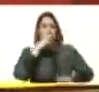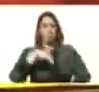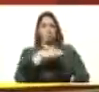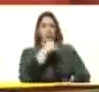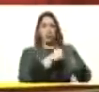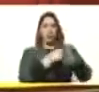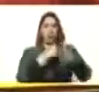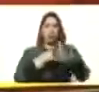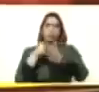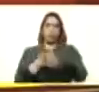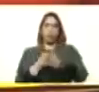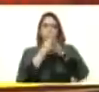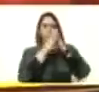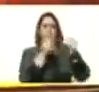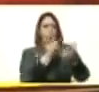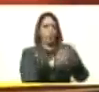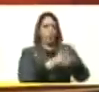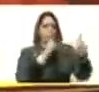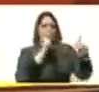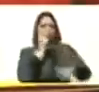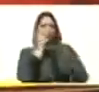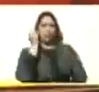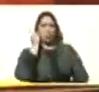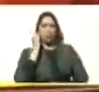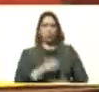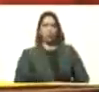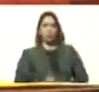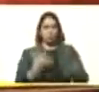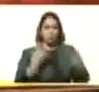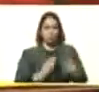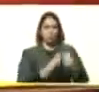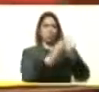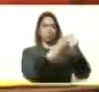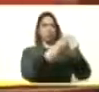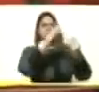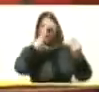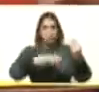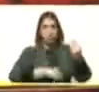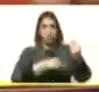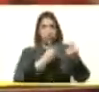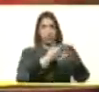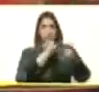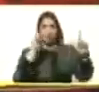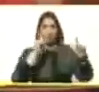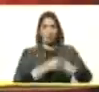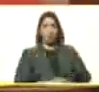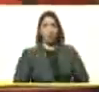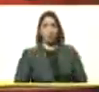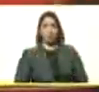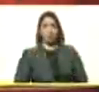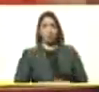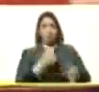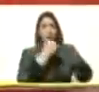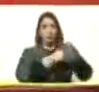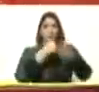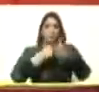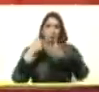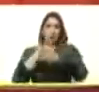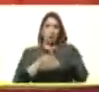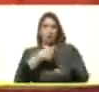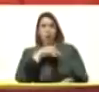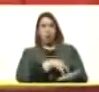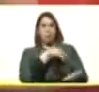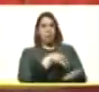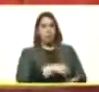combativo y todos los libertadores y libertadoras que acompañaron también al libertador en la batalla de Carabobo.